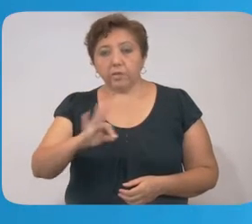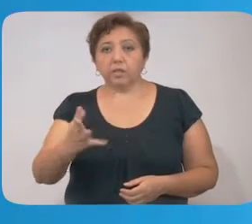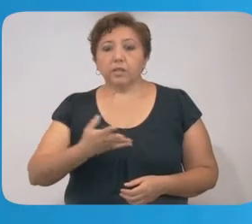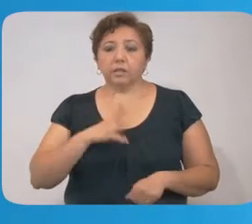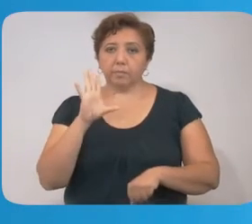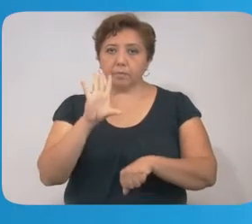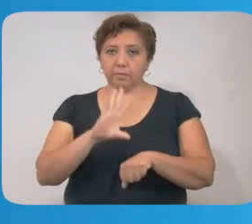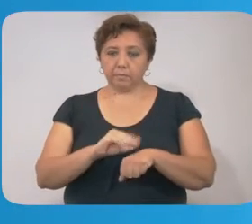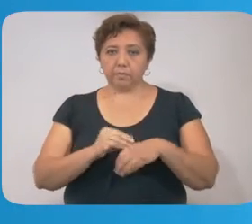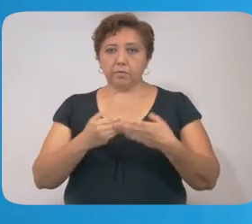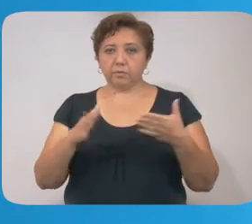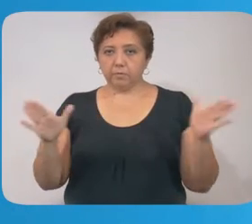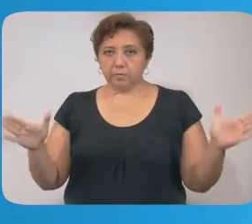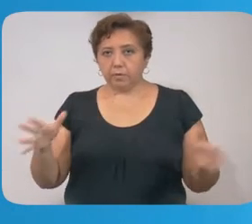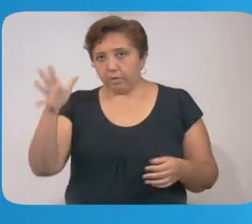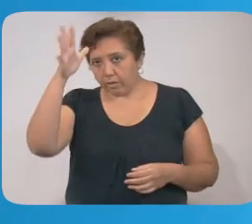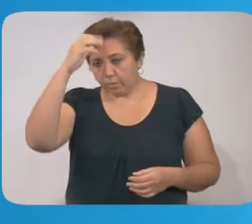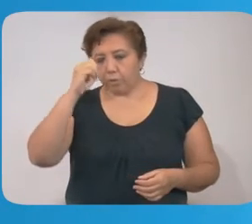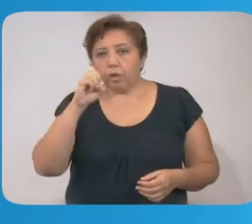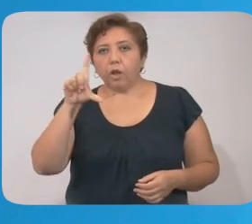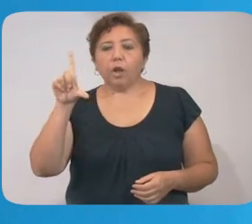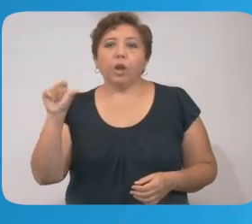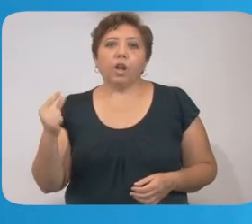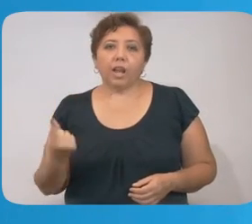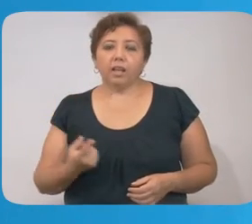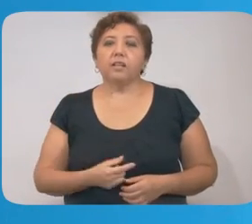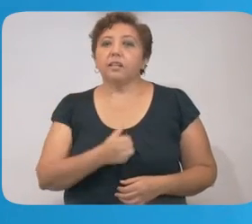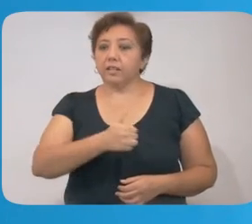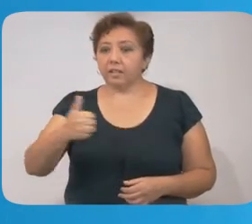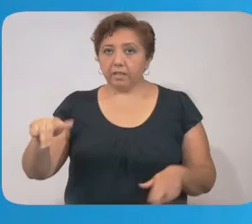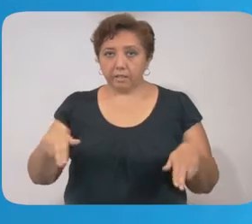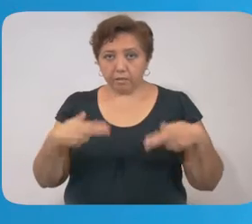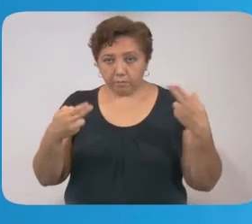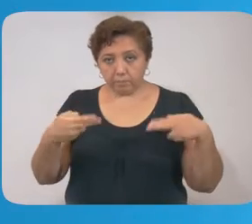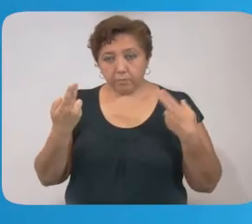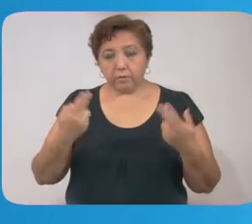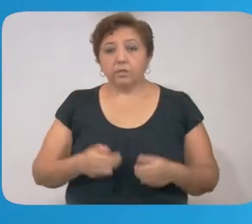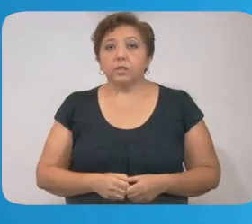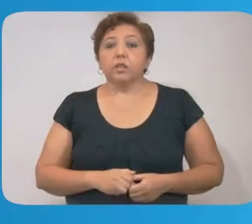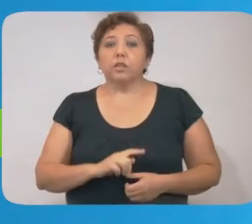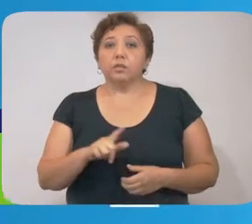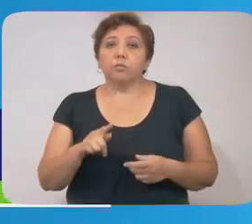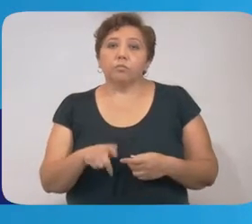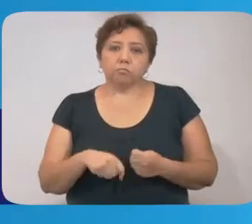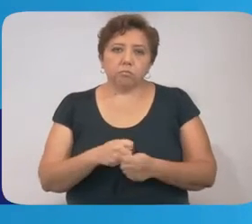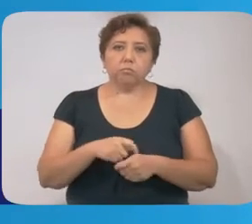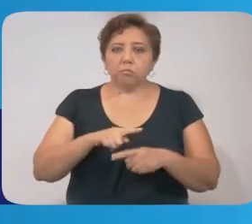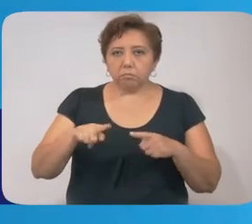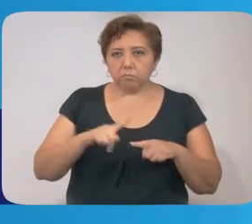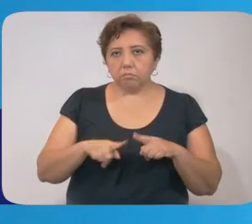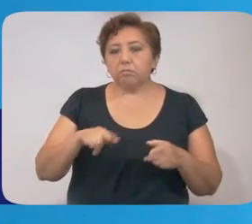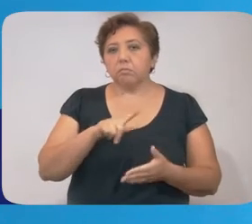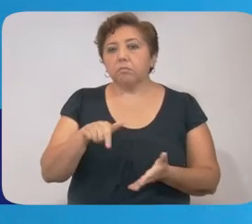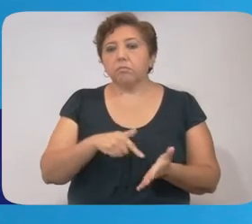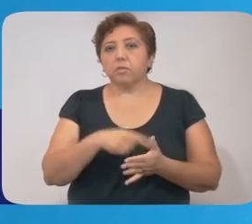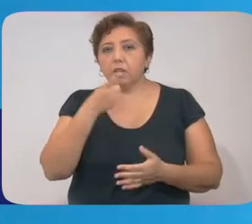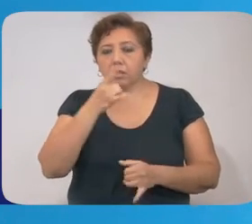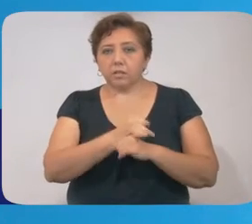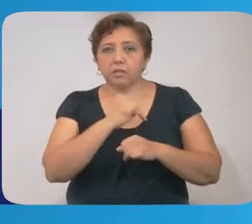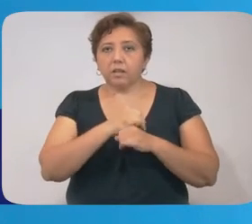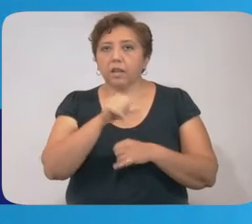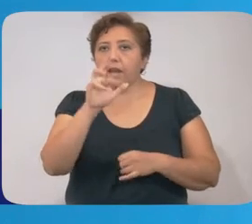con permiso de reapertura, de acuerdo a la ola que les corresponda, los comercios y establecimientos deben inscribirse en el